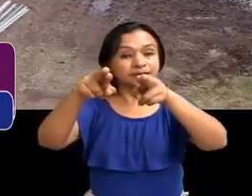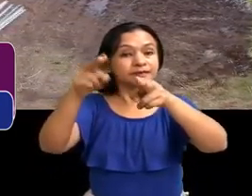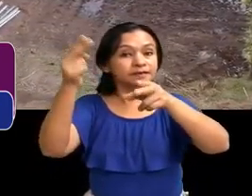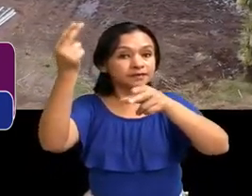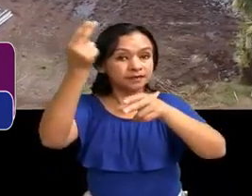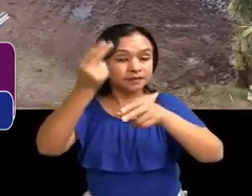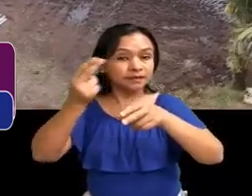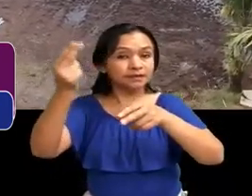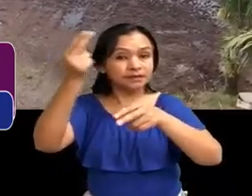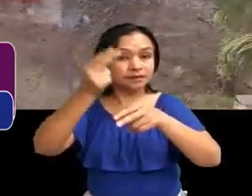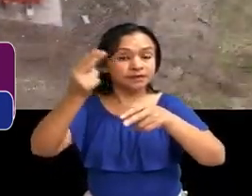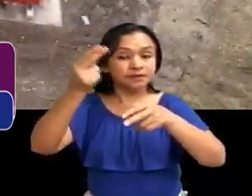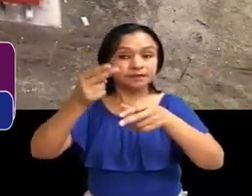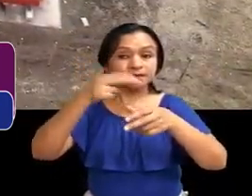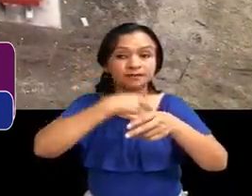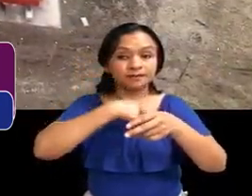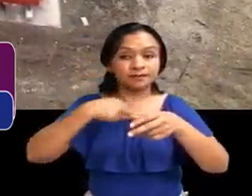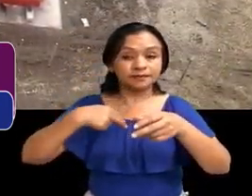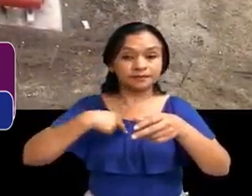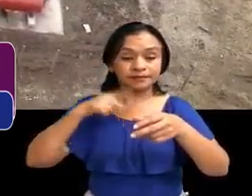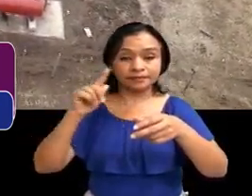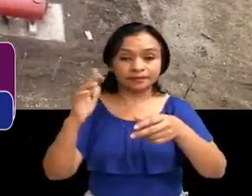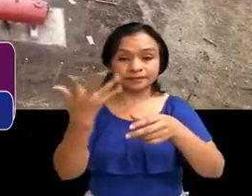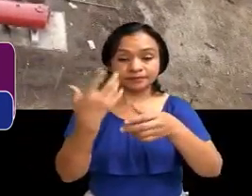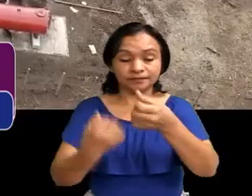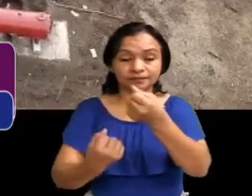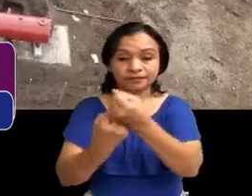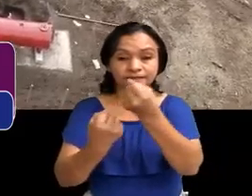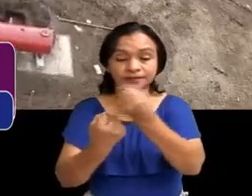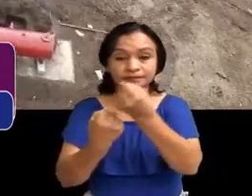para poner todos los soportes que